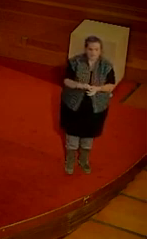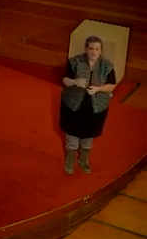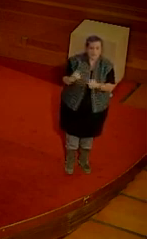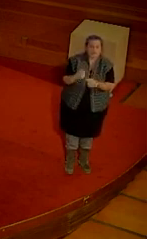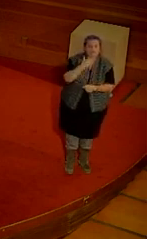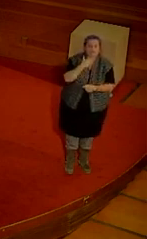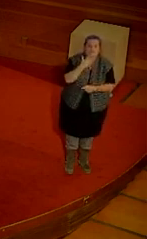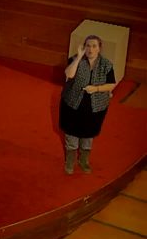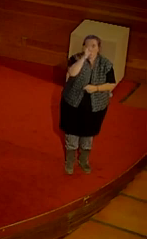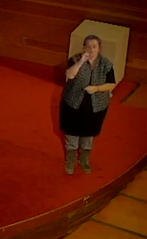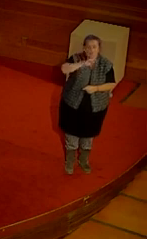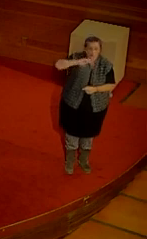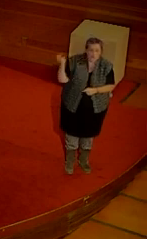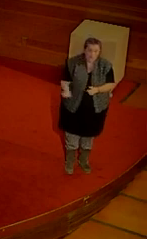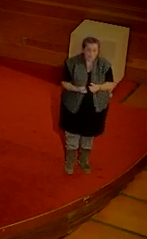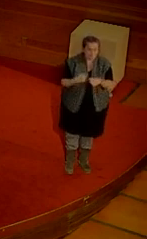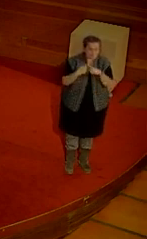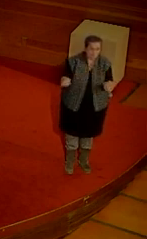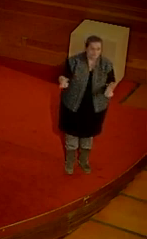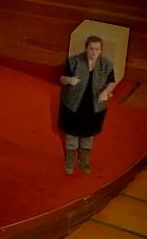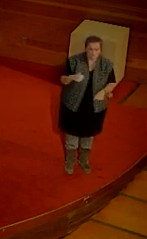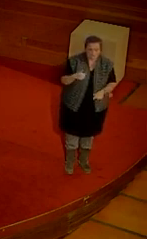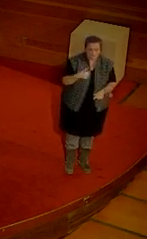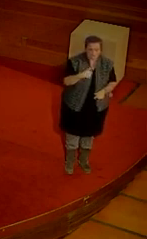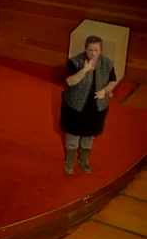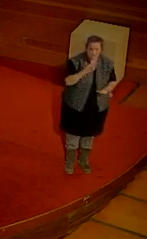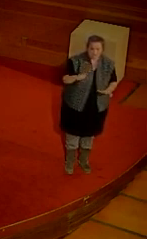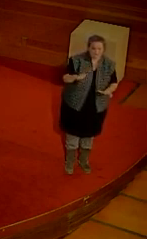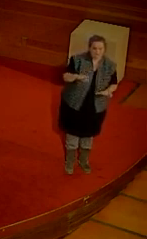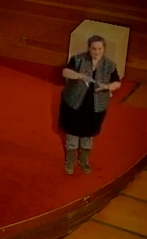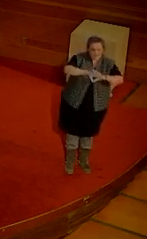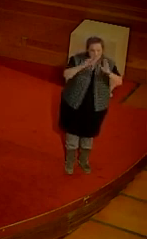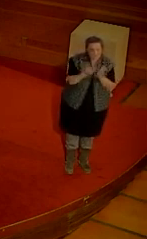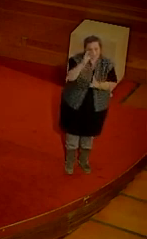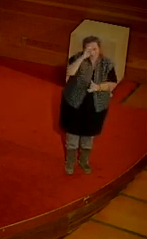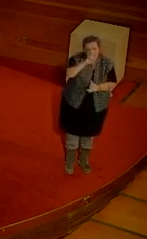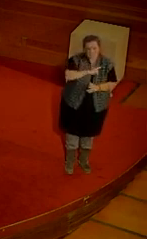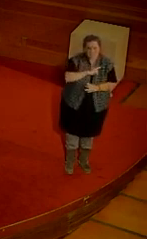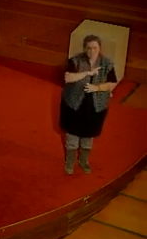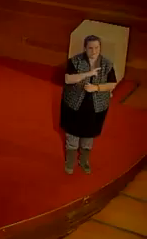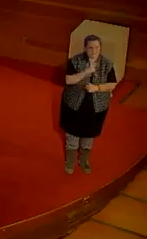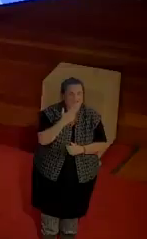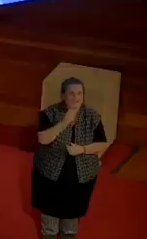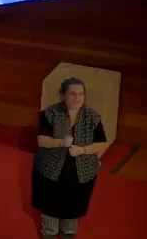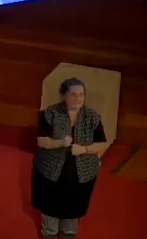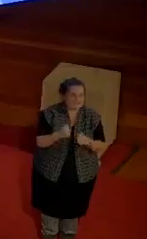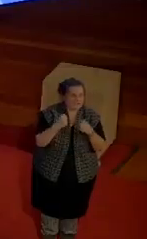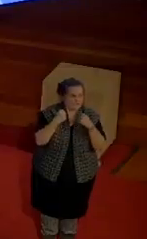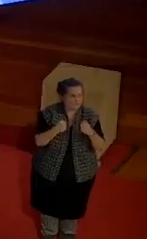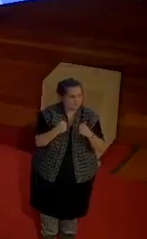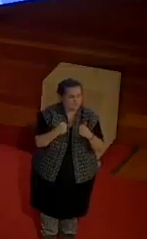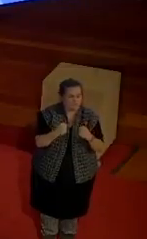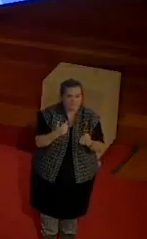multipolar Cuál es la potencia militar predominante del planeta Estados Unidos Cuál es la potencia